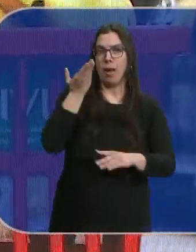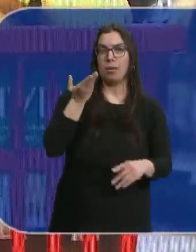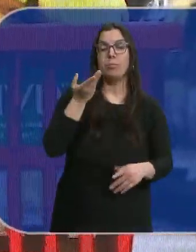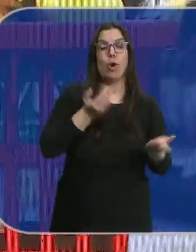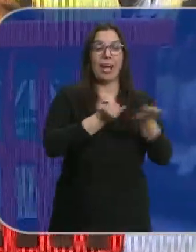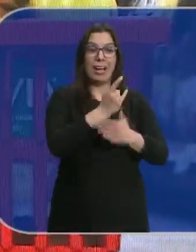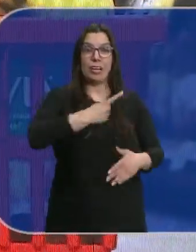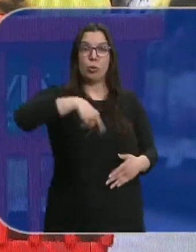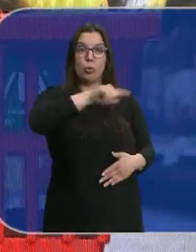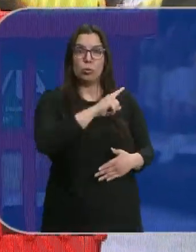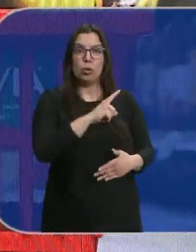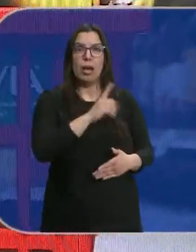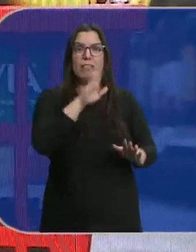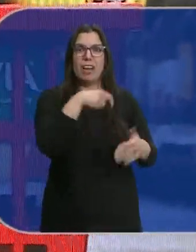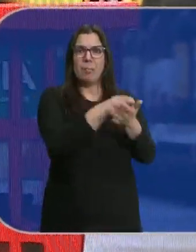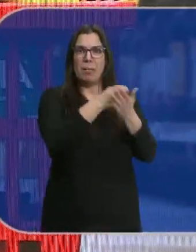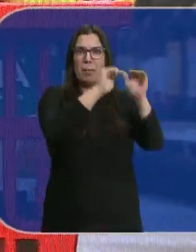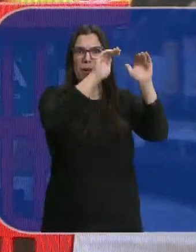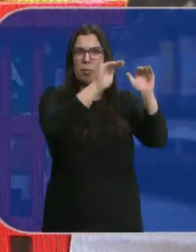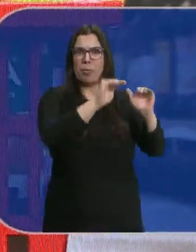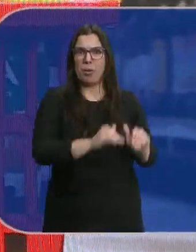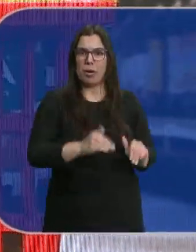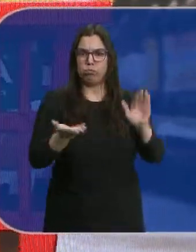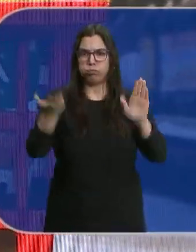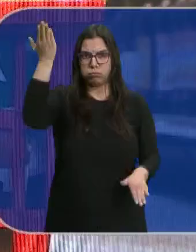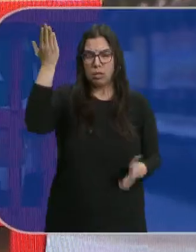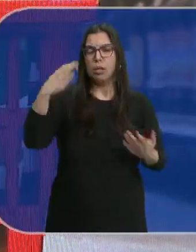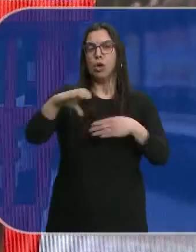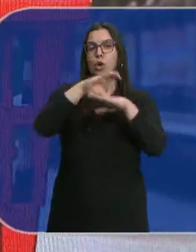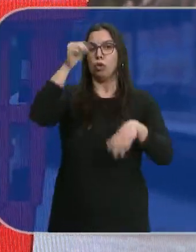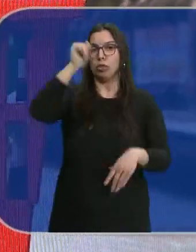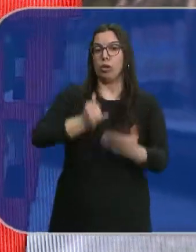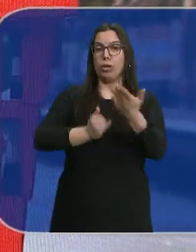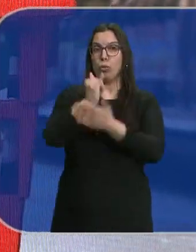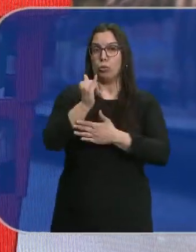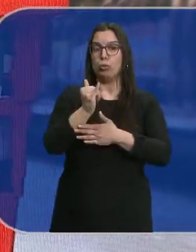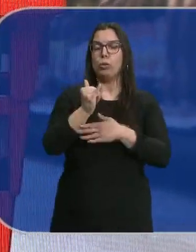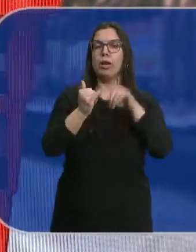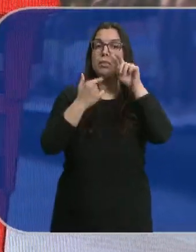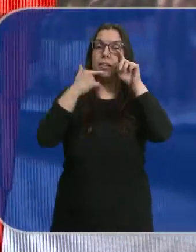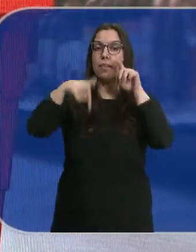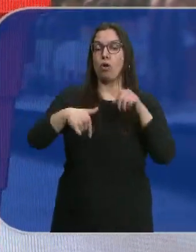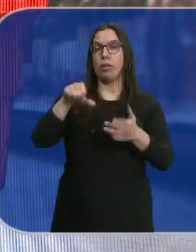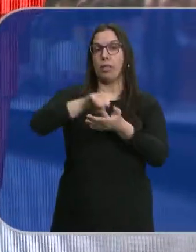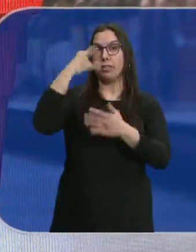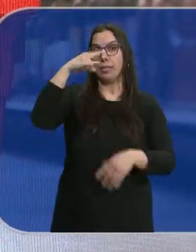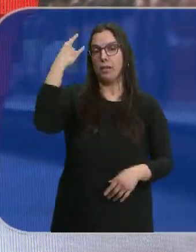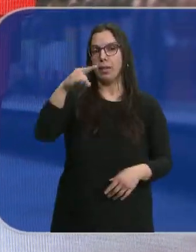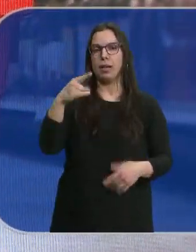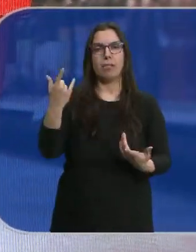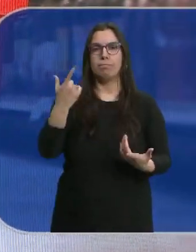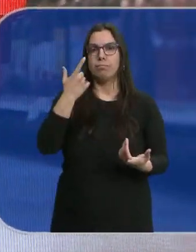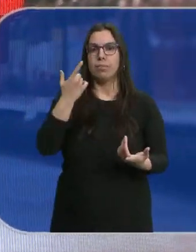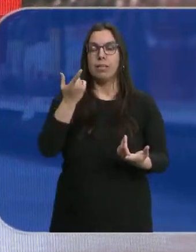mientras los agricultores reciben cada vez menos por sus productos. El consejero de Agricultura, Gerardo Dueñas, ha dicho hoy en Salamanca que no se